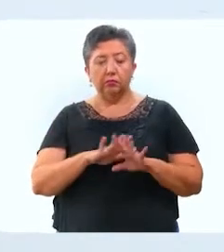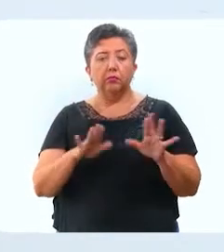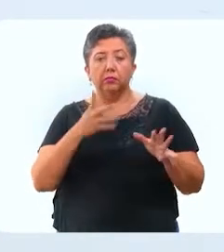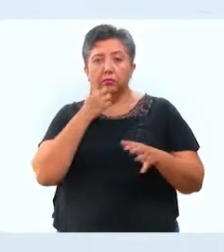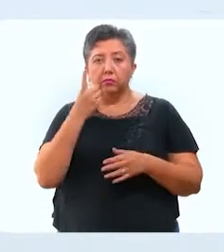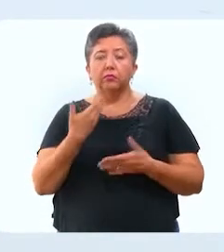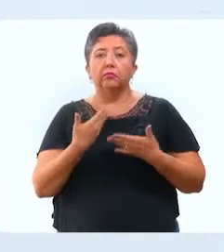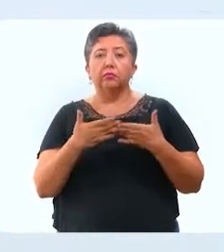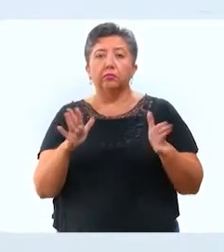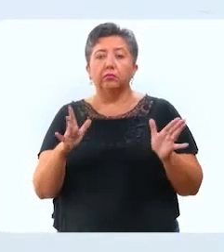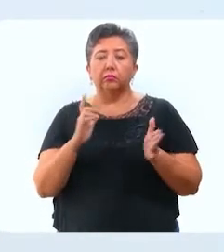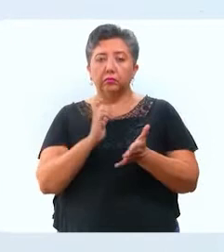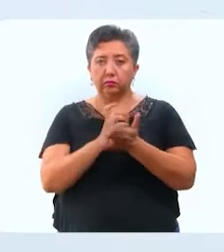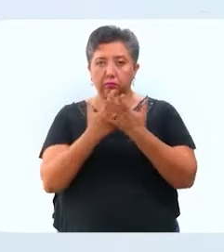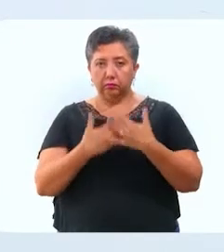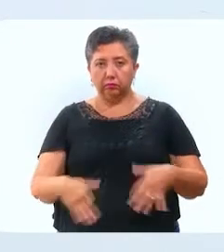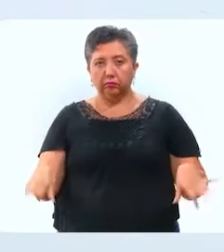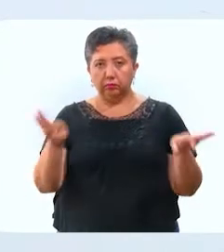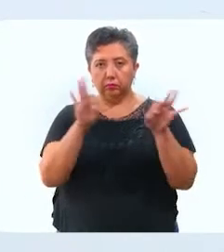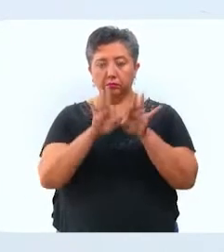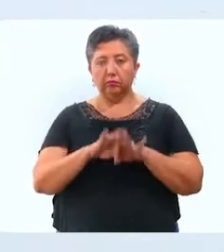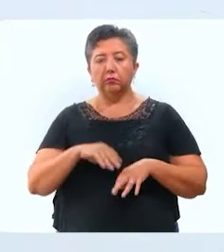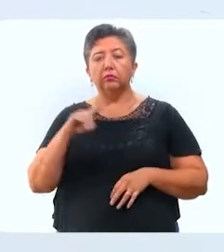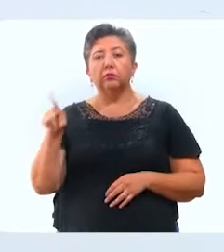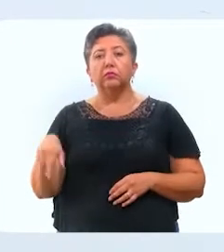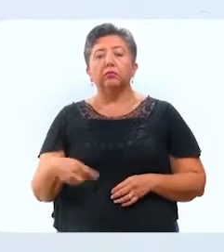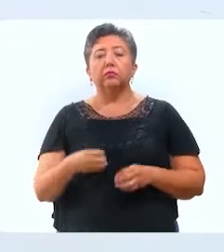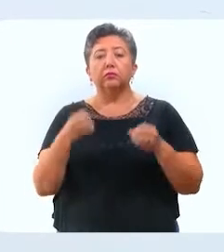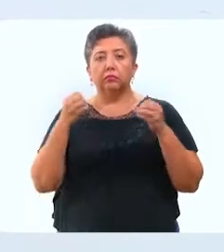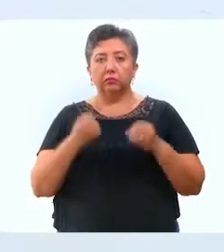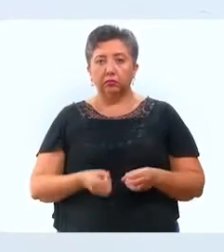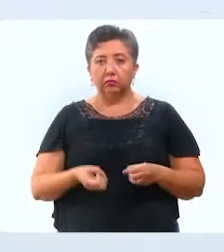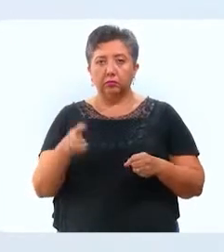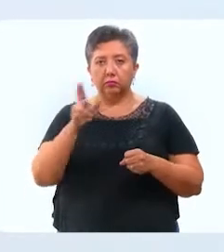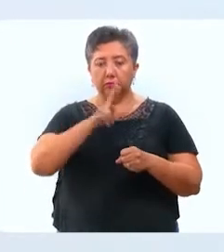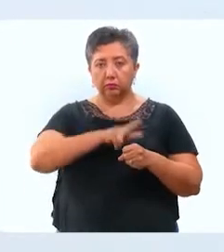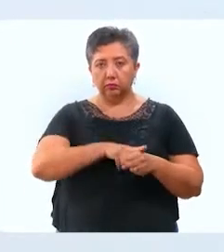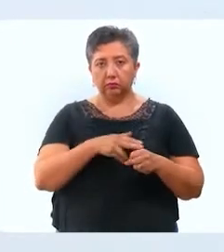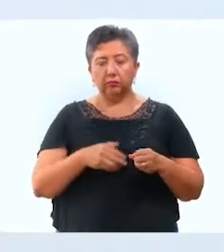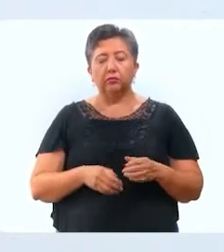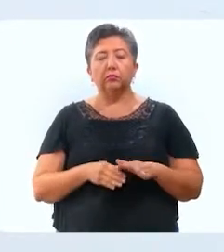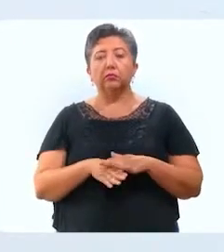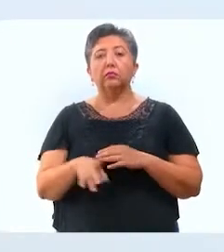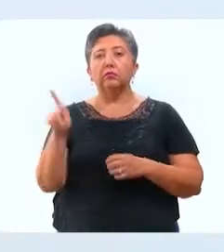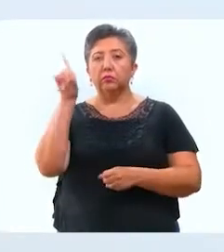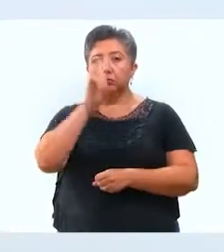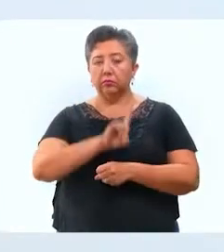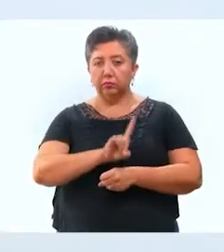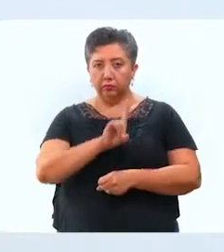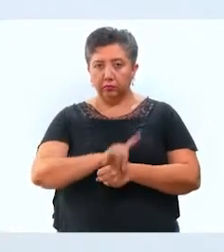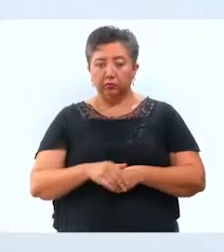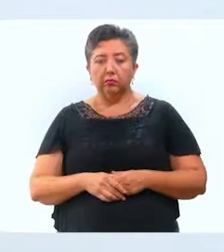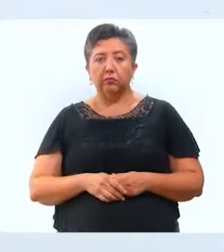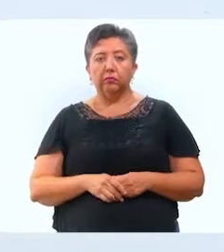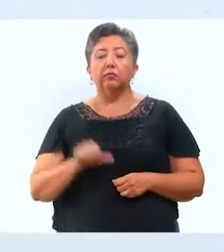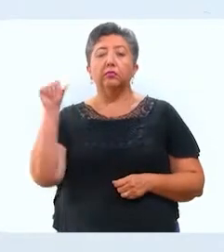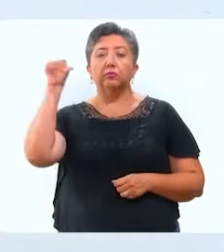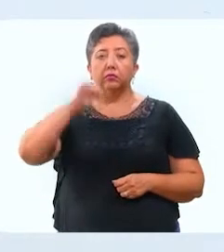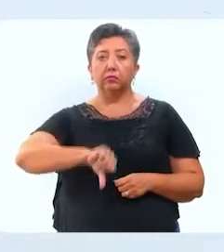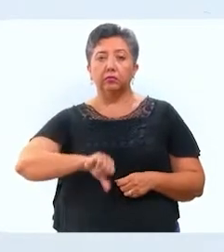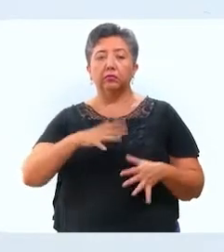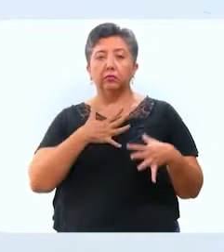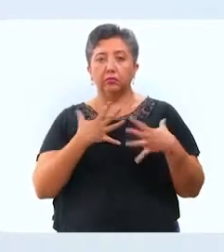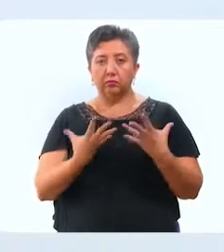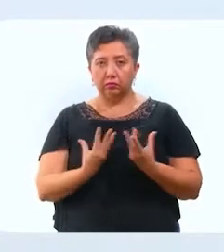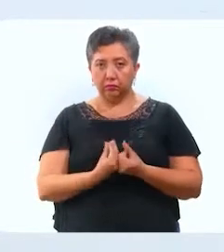Como se ha señalado, en la reapertura económica, los datos más importantes son la ocupación hospitalaria y los ingresos diarios. El